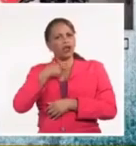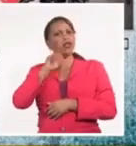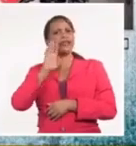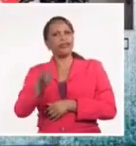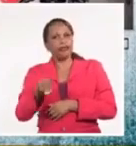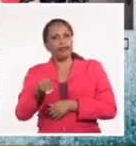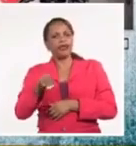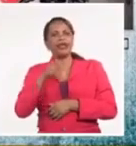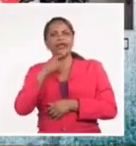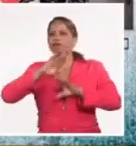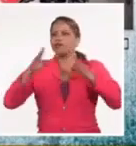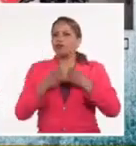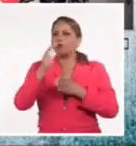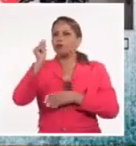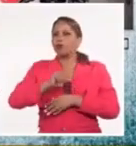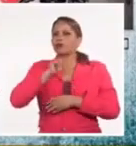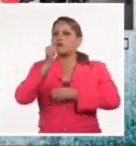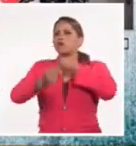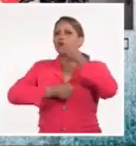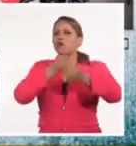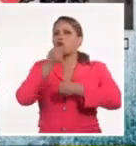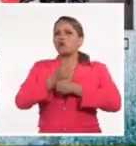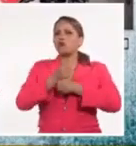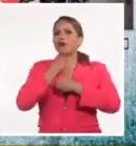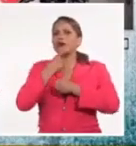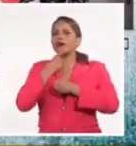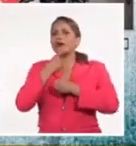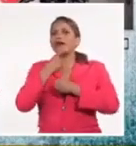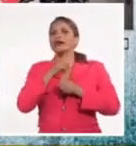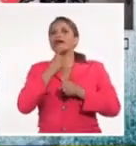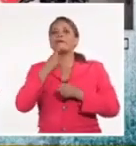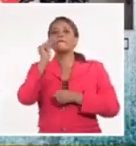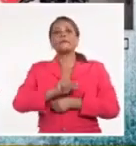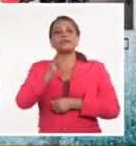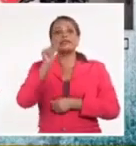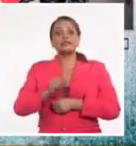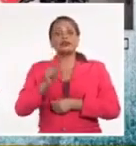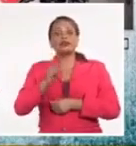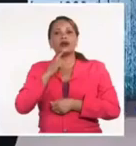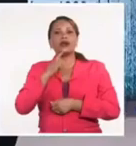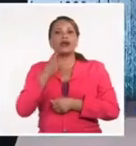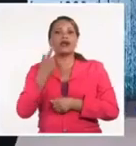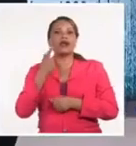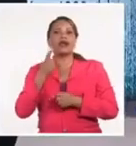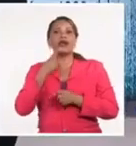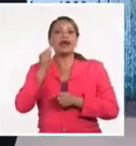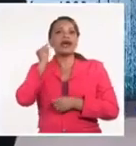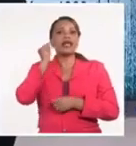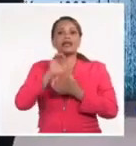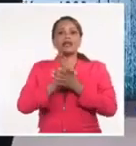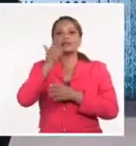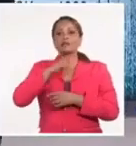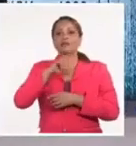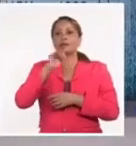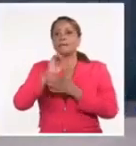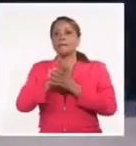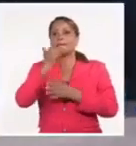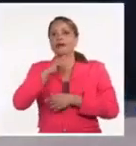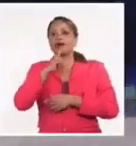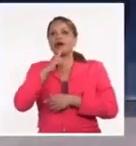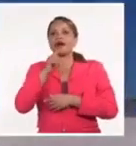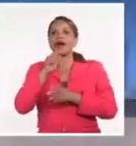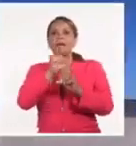que todas estas personas que utilizaron para el reportaje son personas que la amenazaron. A la chamaca del chamaco la amenazaron con la